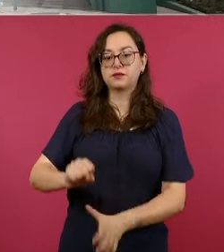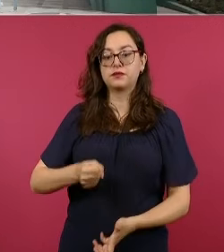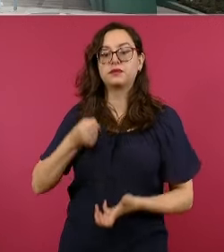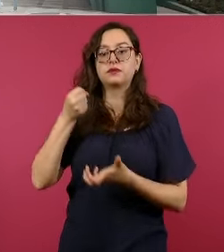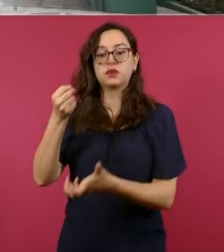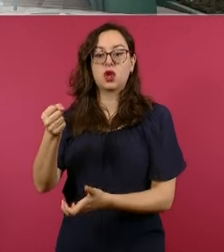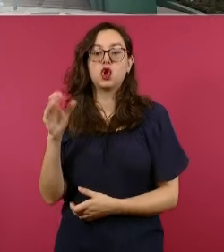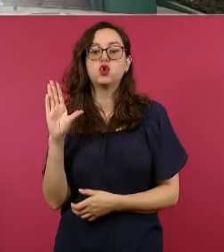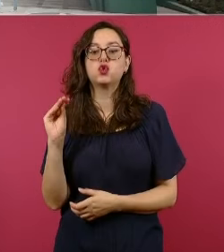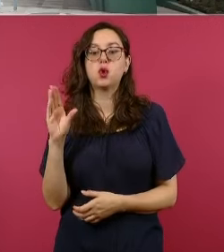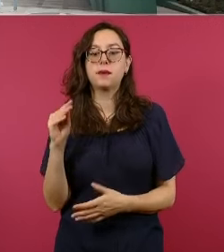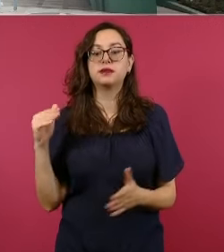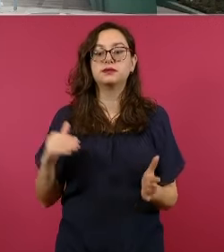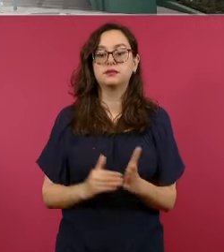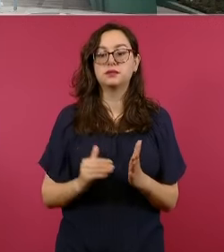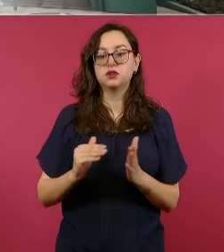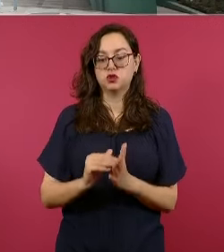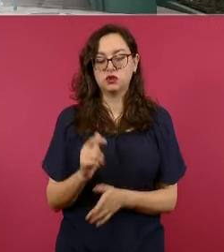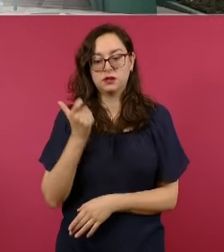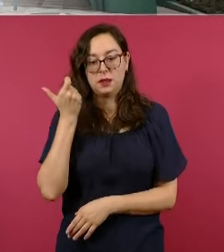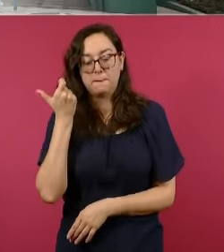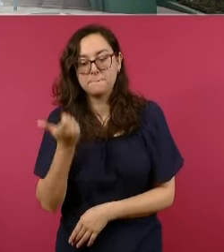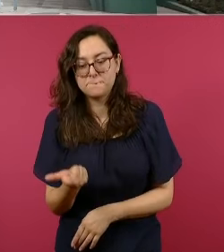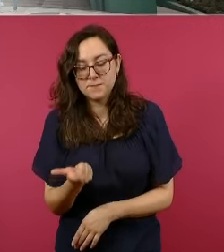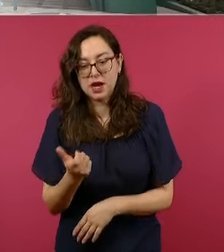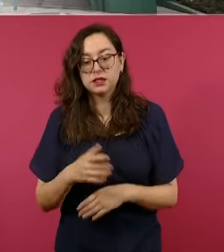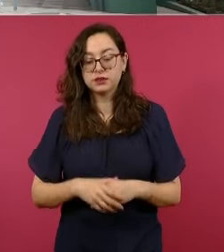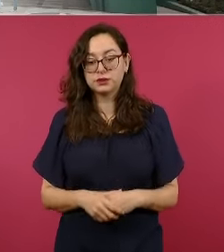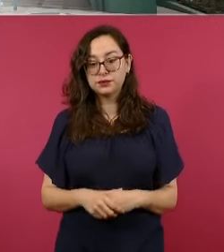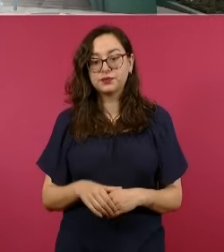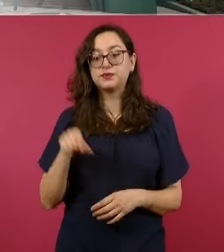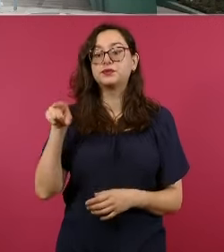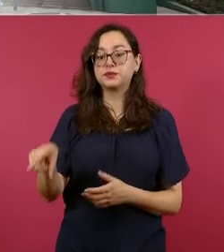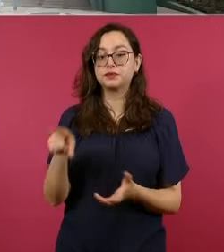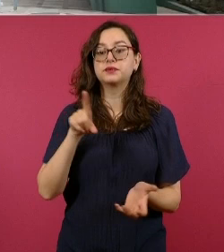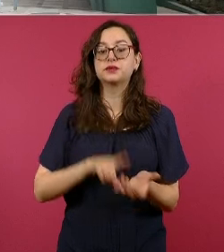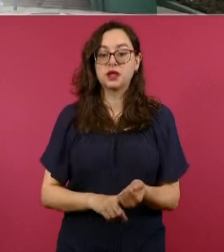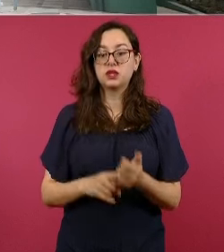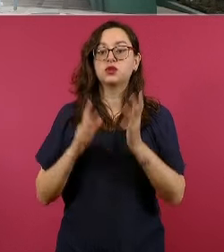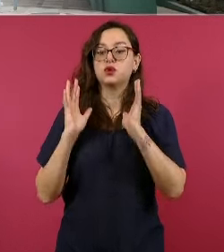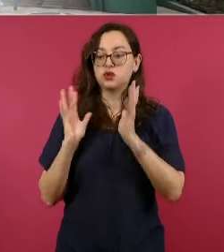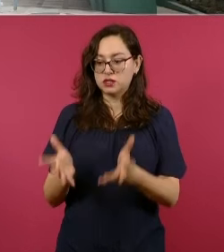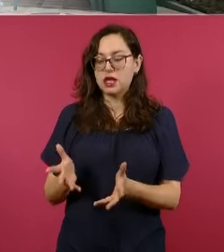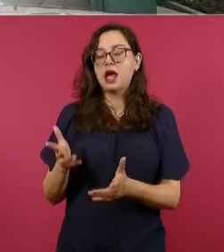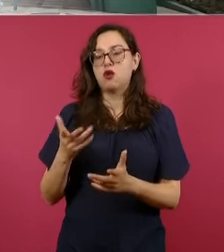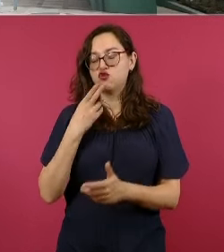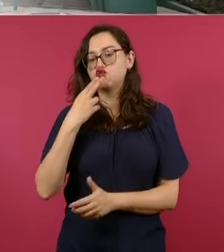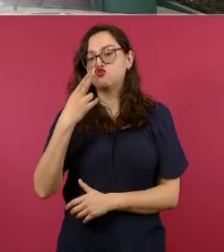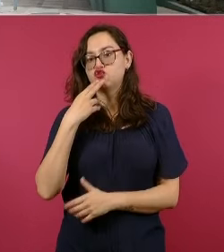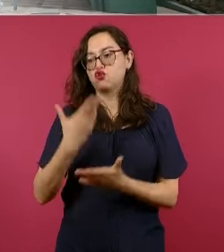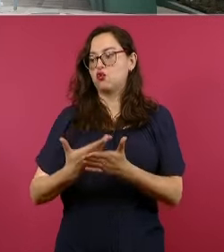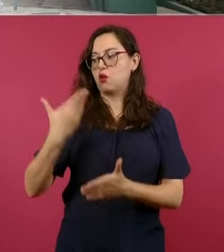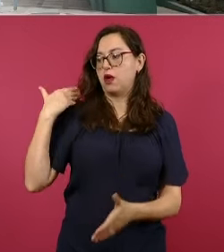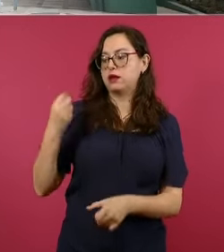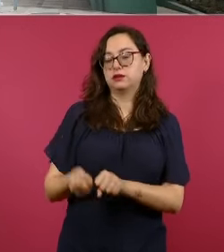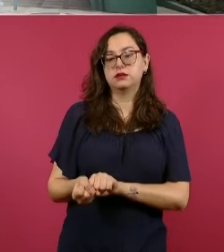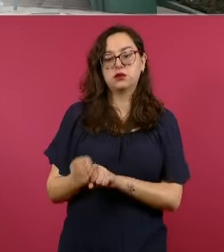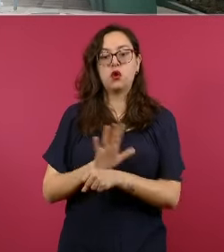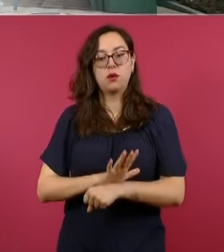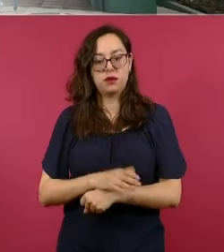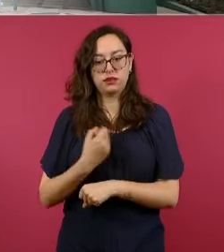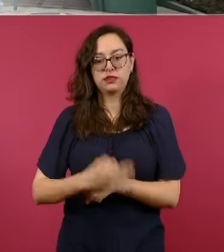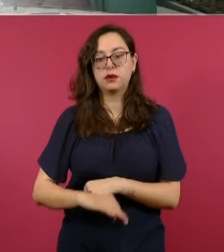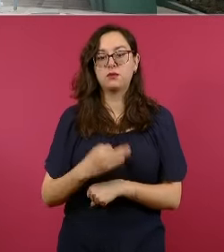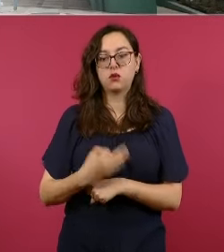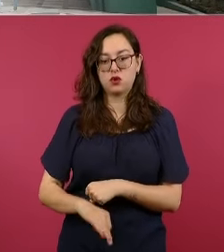90 millones eh de pesos también este hospital ya operó para la atención de covid eh 19 la obra